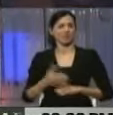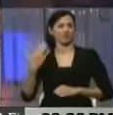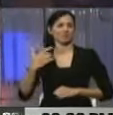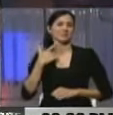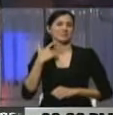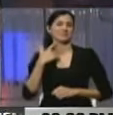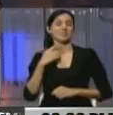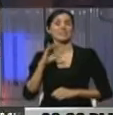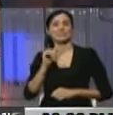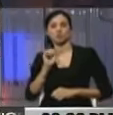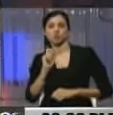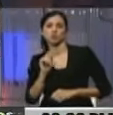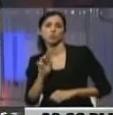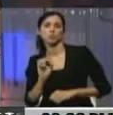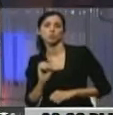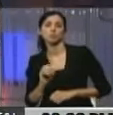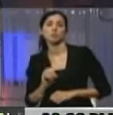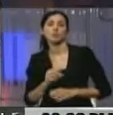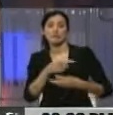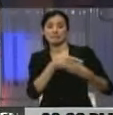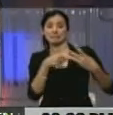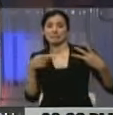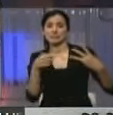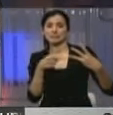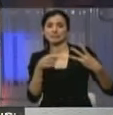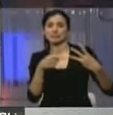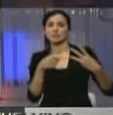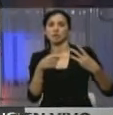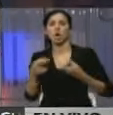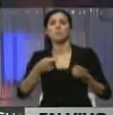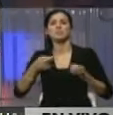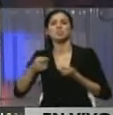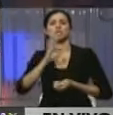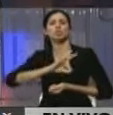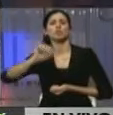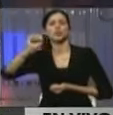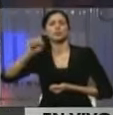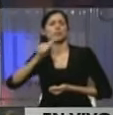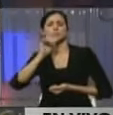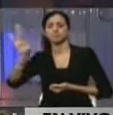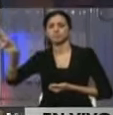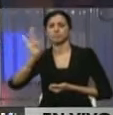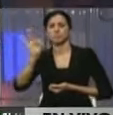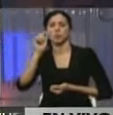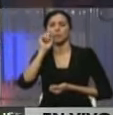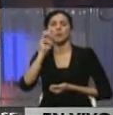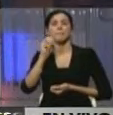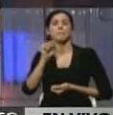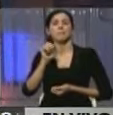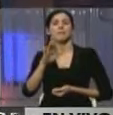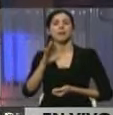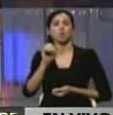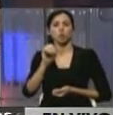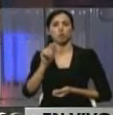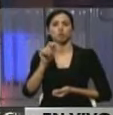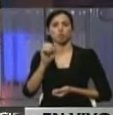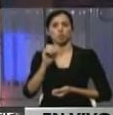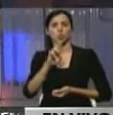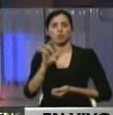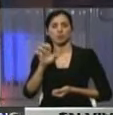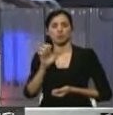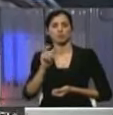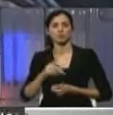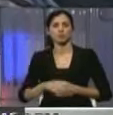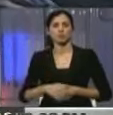El vértice número 3 de comercialización socialista, Marco Torres y un equipo